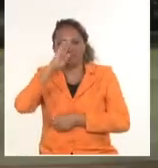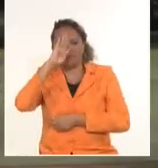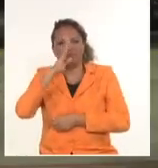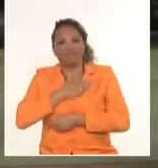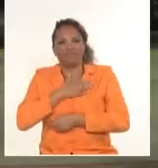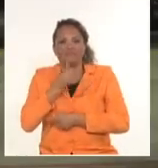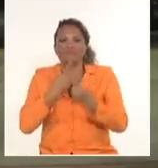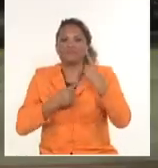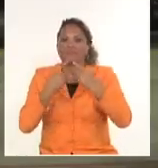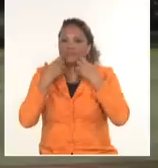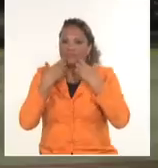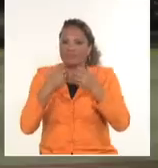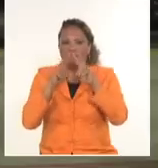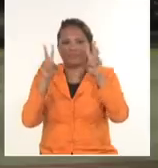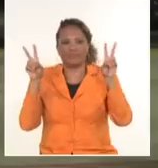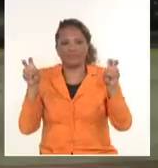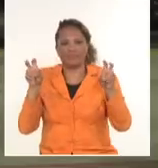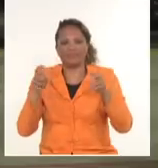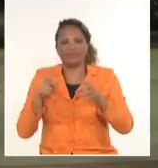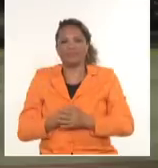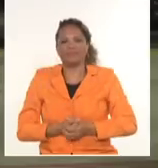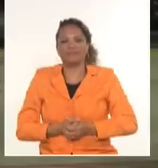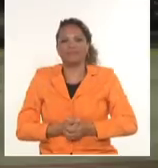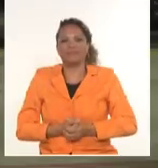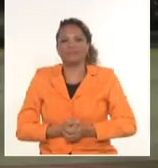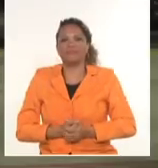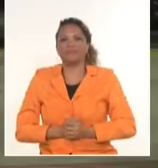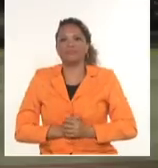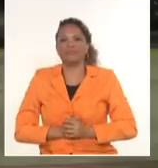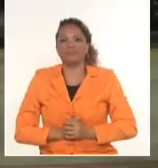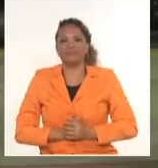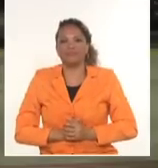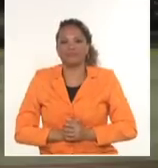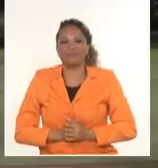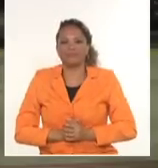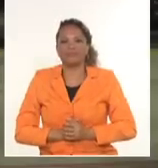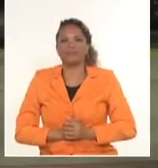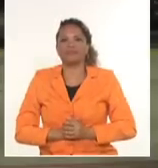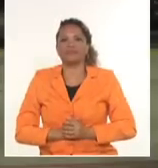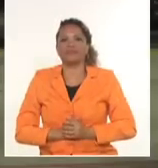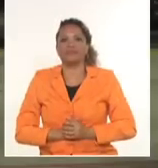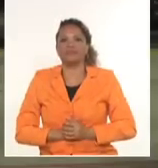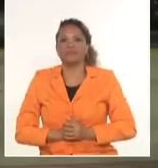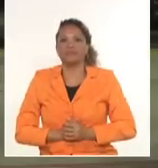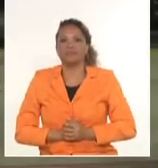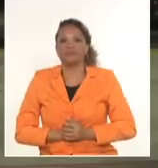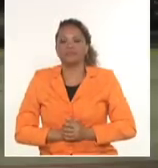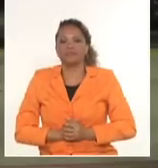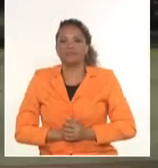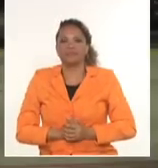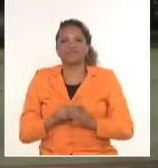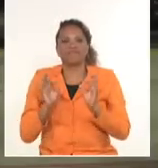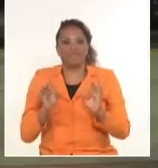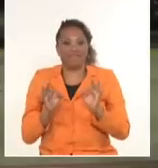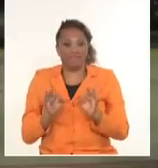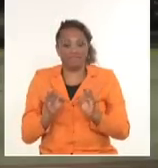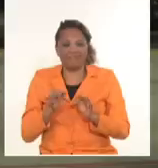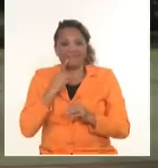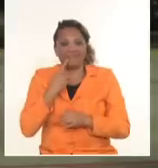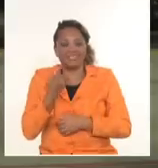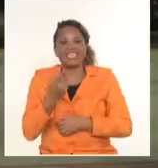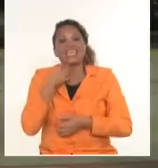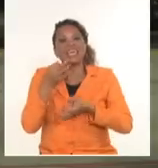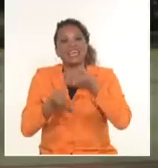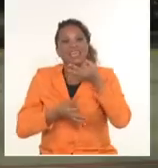frase muy interesante. Gotay, ¿qué pudieras agregar? Sí, efectivamente. Hay que hablar también de